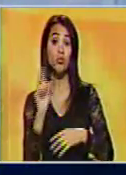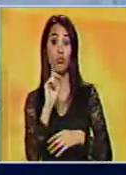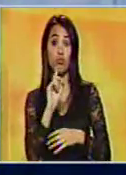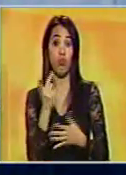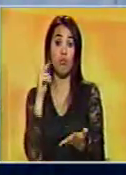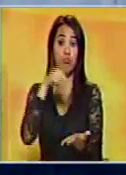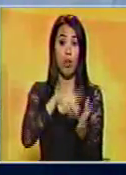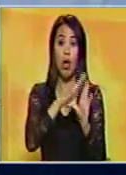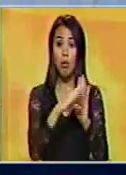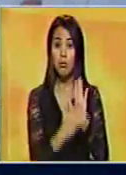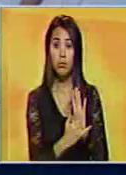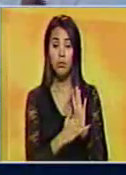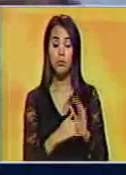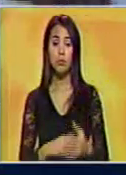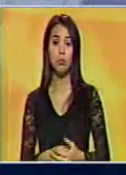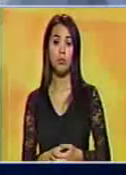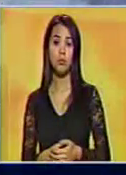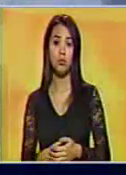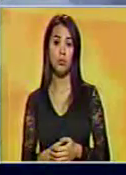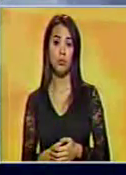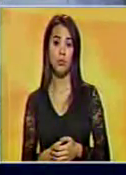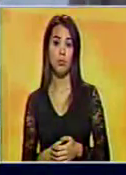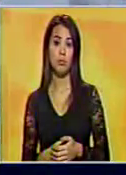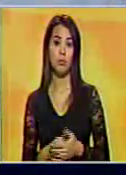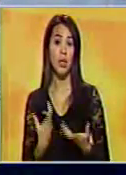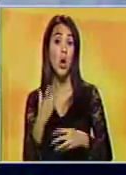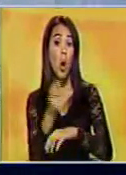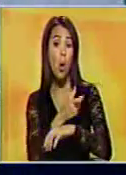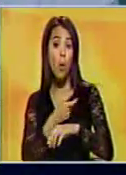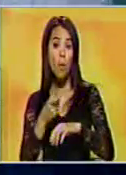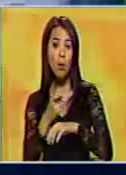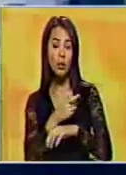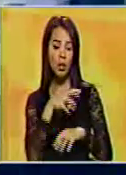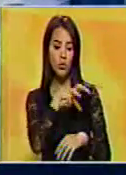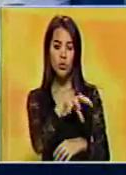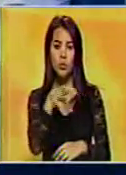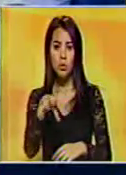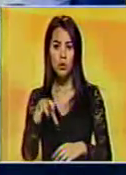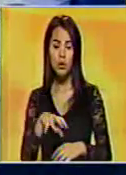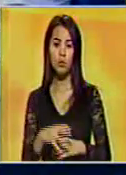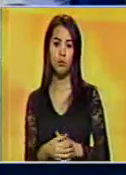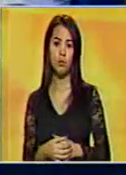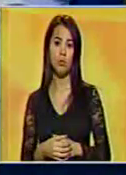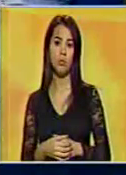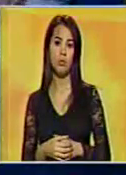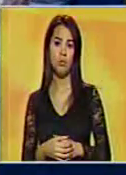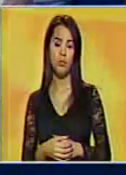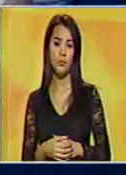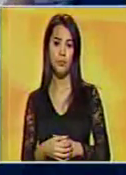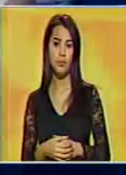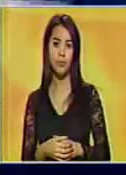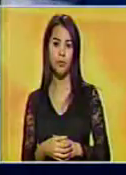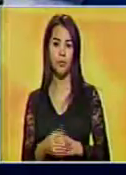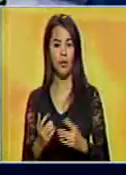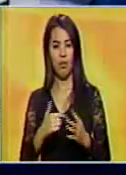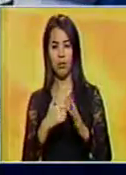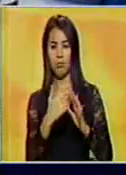Nacional Constituyente y tratar de gobernar sus estados desde